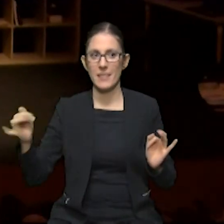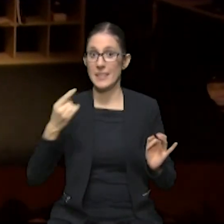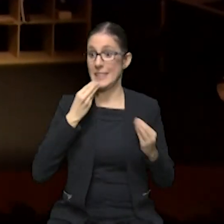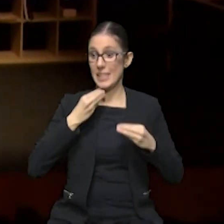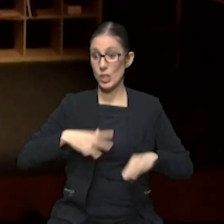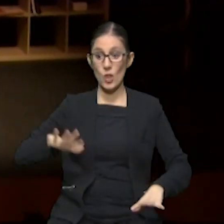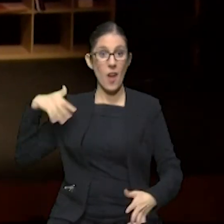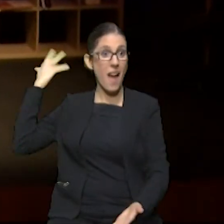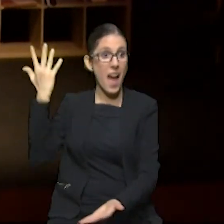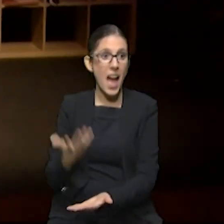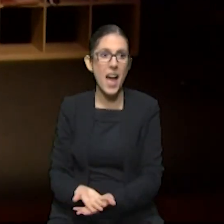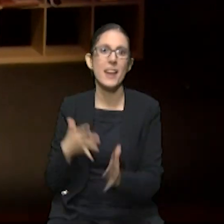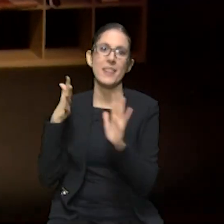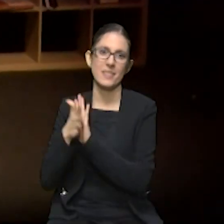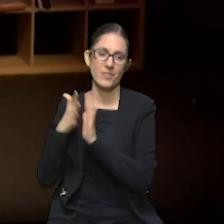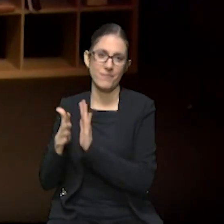la historia.